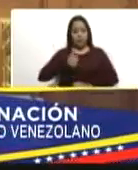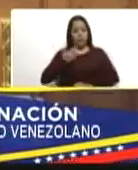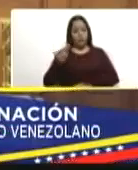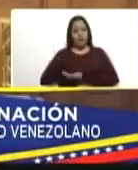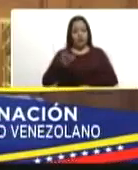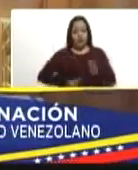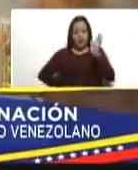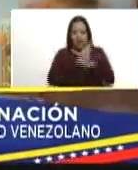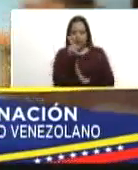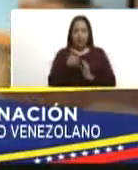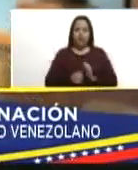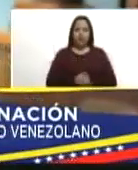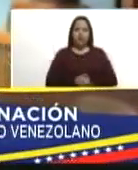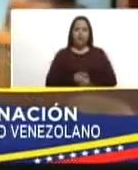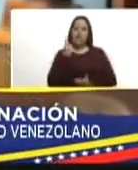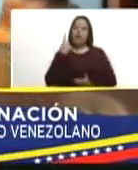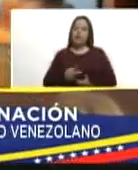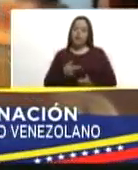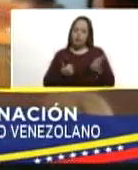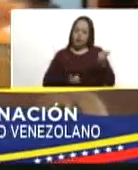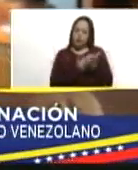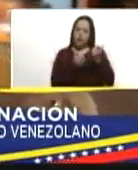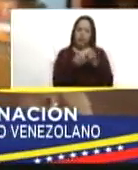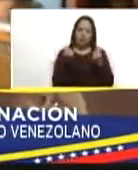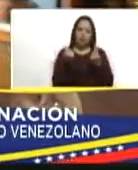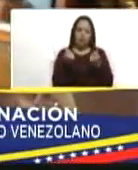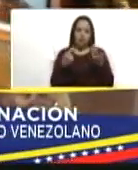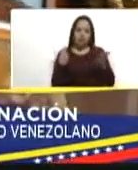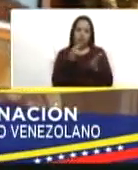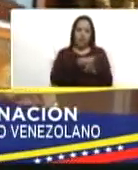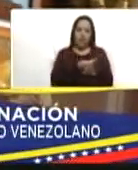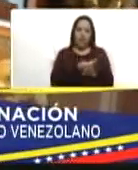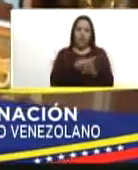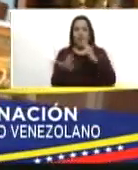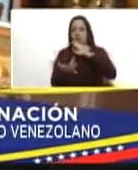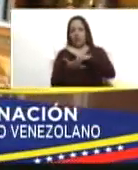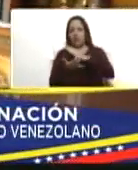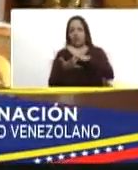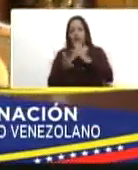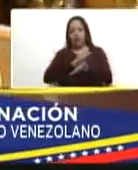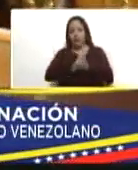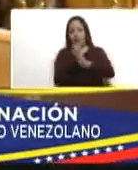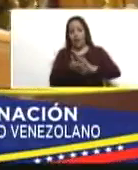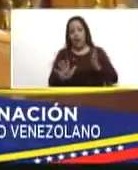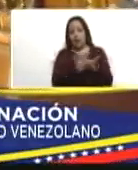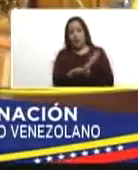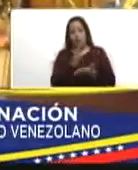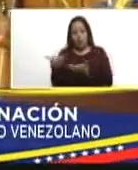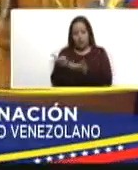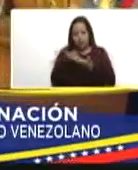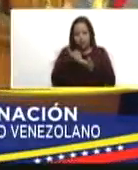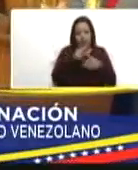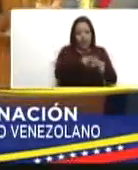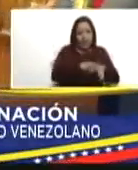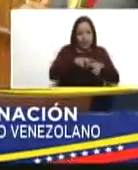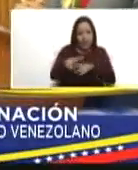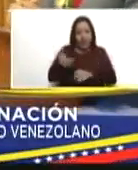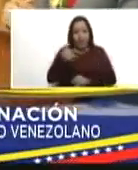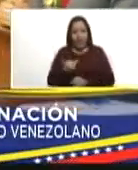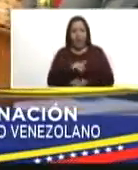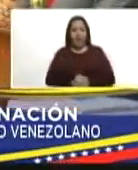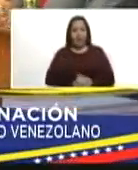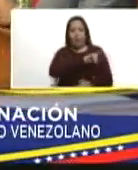producción para invertir en tecnología para acabar con el latifundio que mantenía la casi